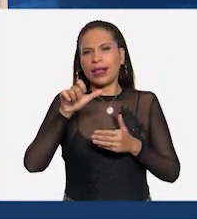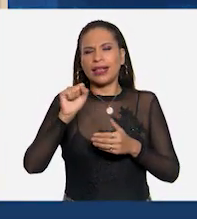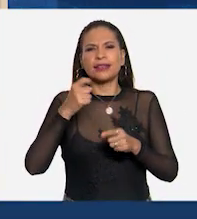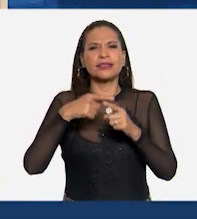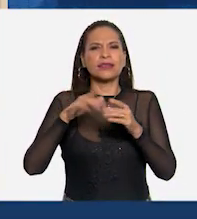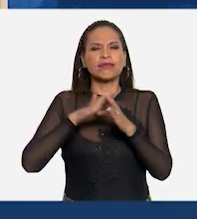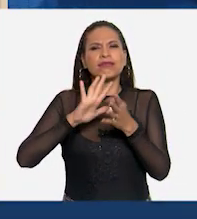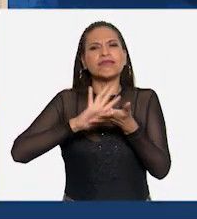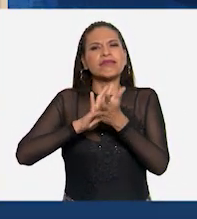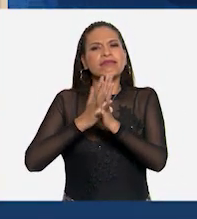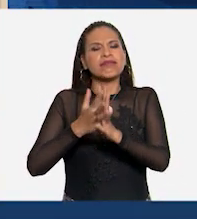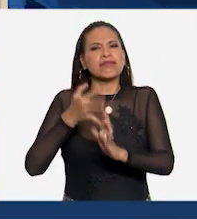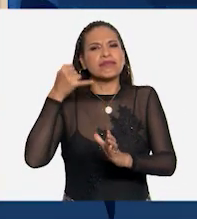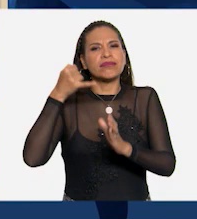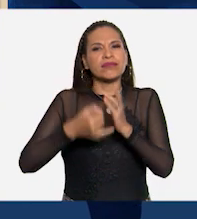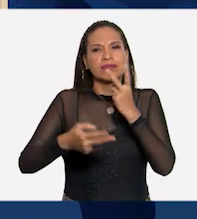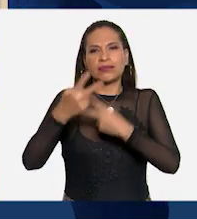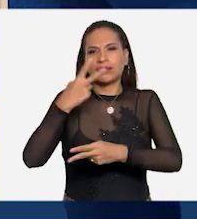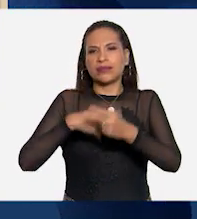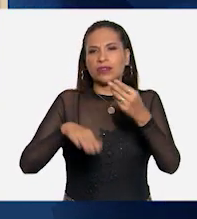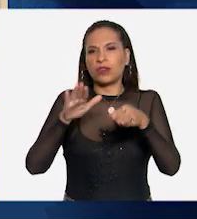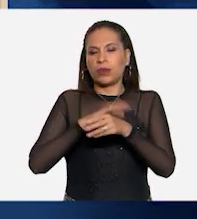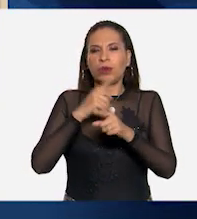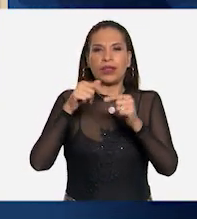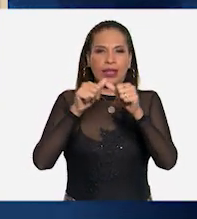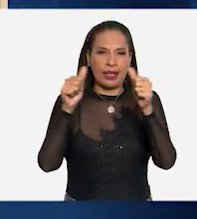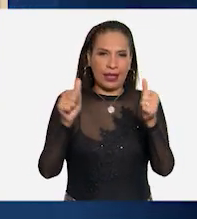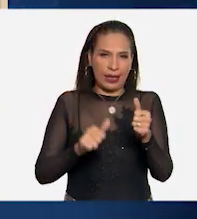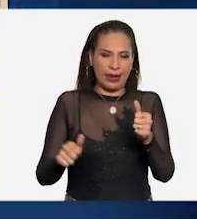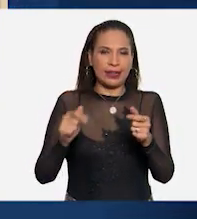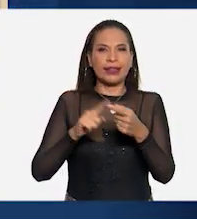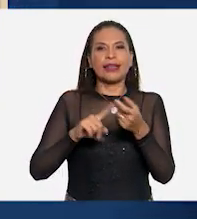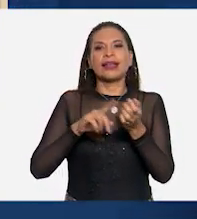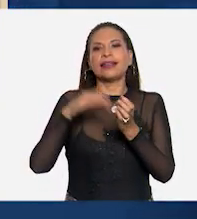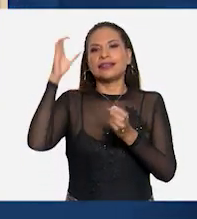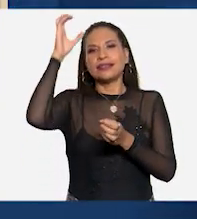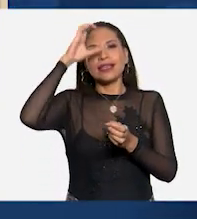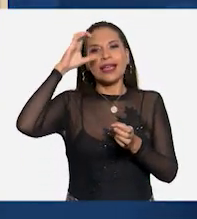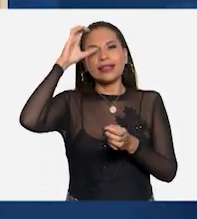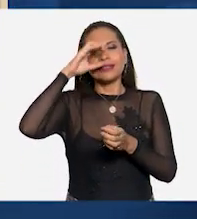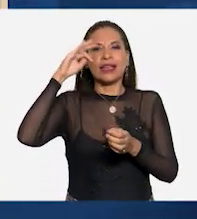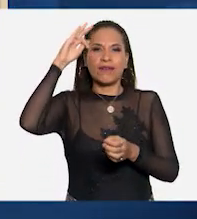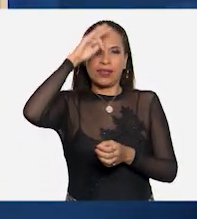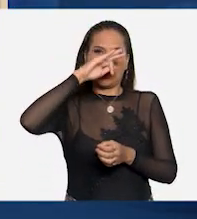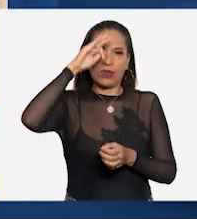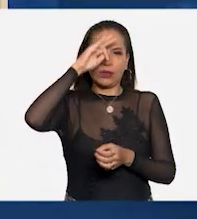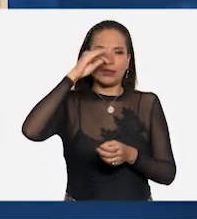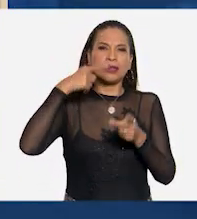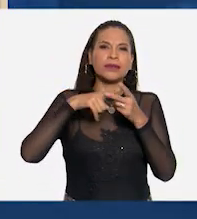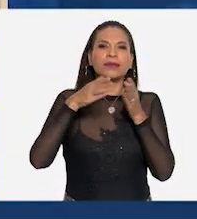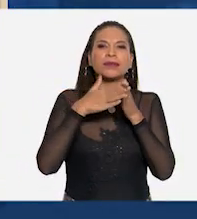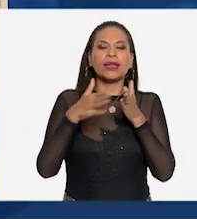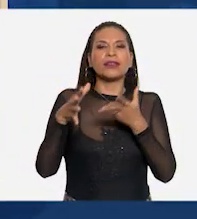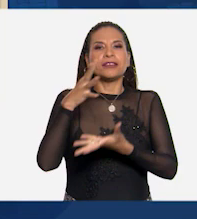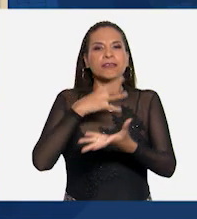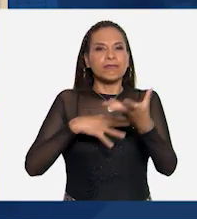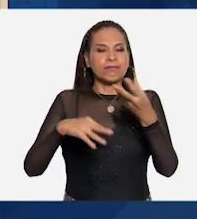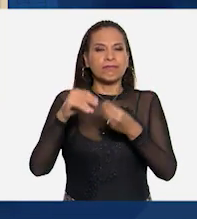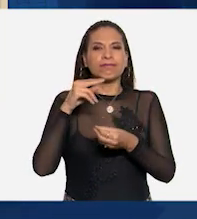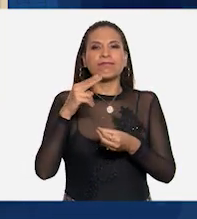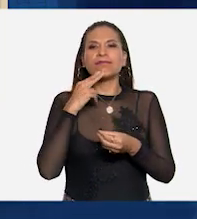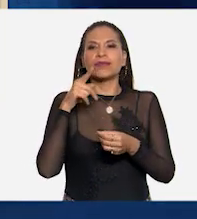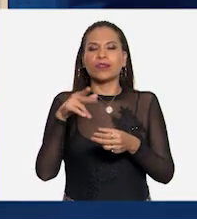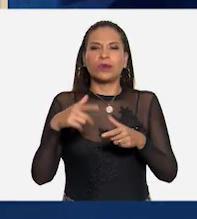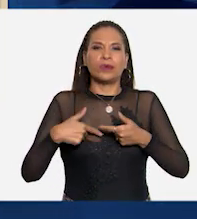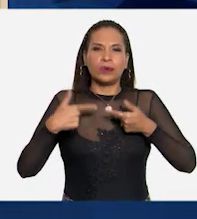transformaciones profundas, como el resurgimiento de las artes, las ciencias y la filosofía a partir de la recuperación del